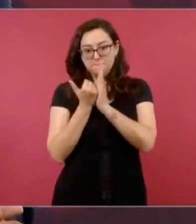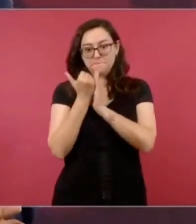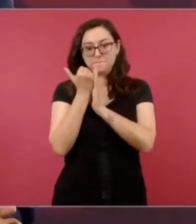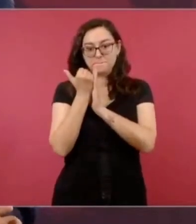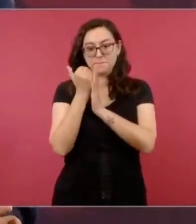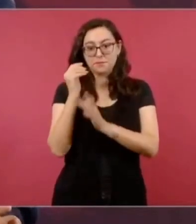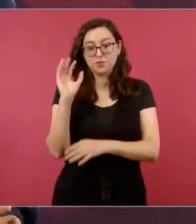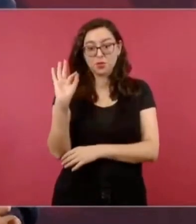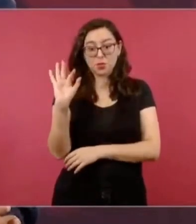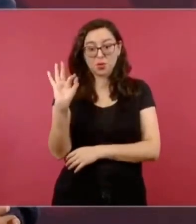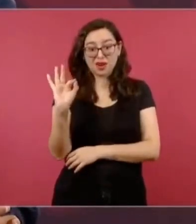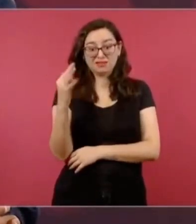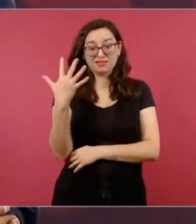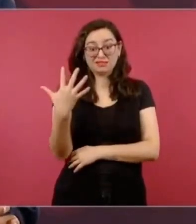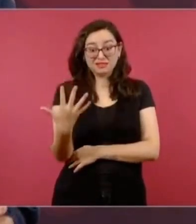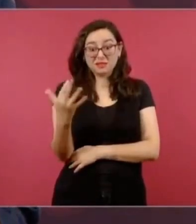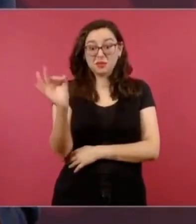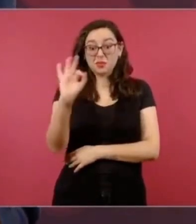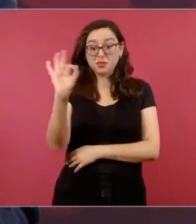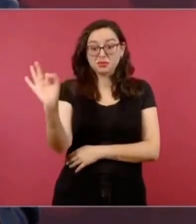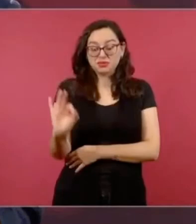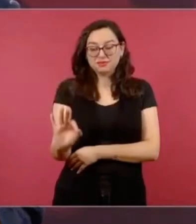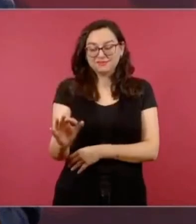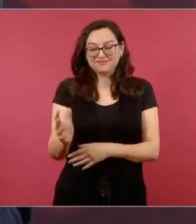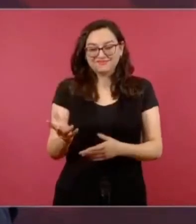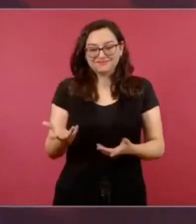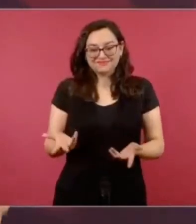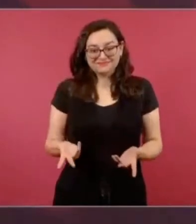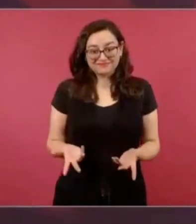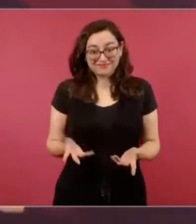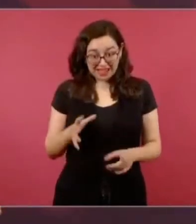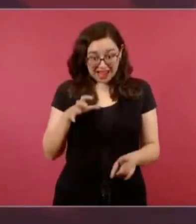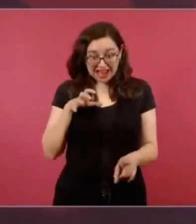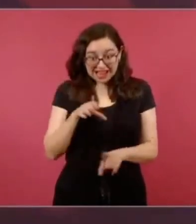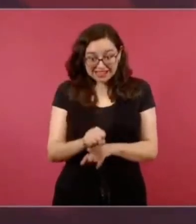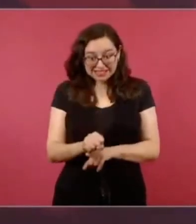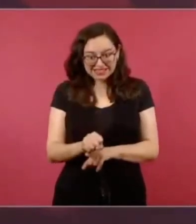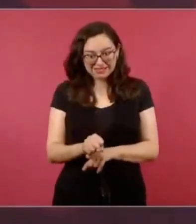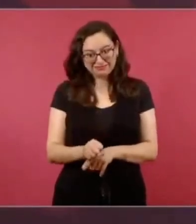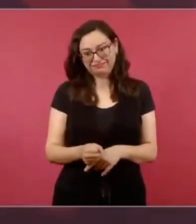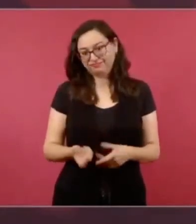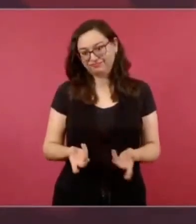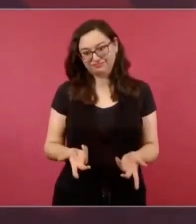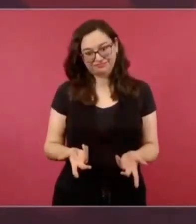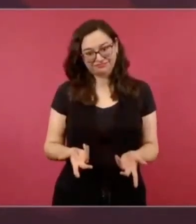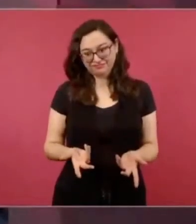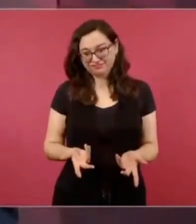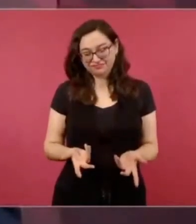de todas maneras. Entonces, ¿qué otra cosa hicimos?